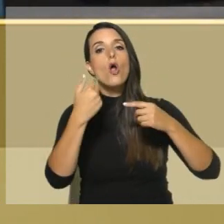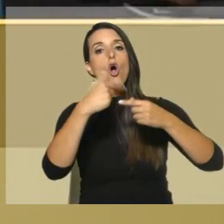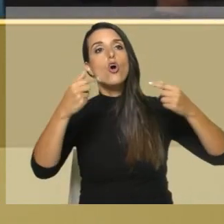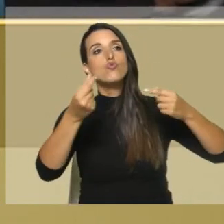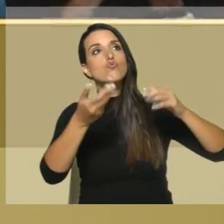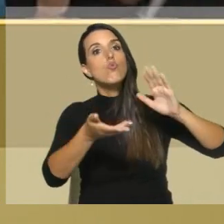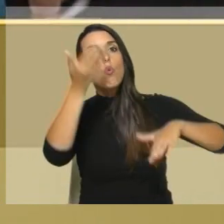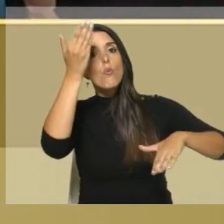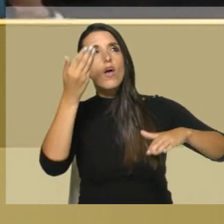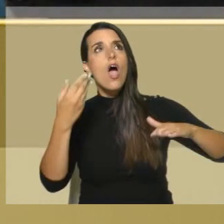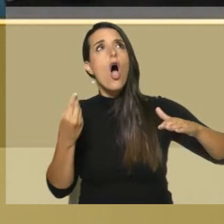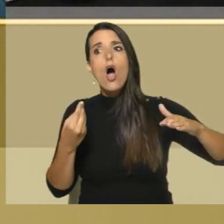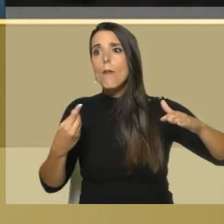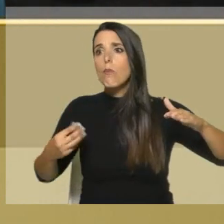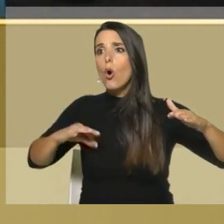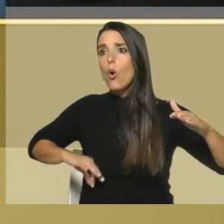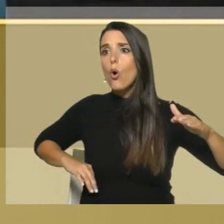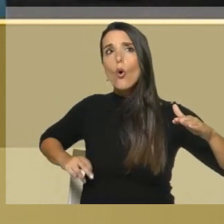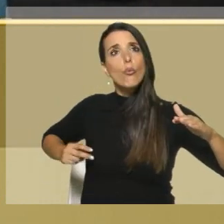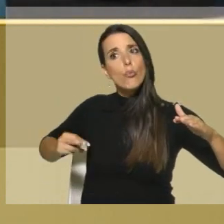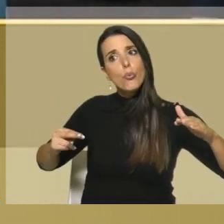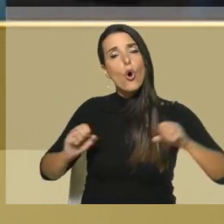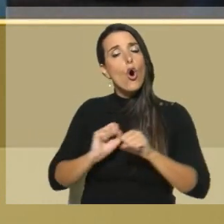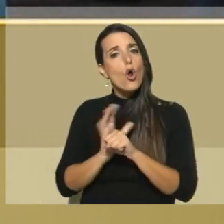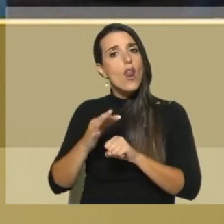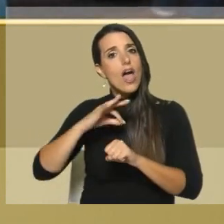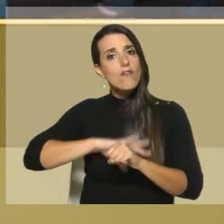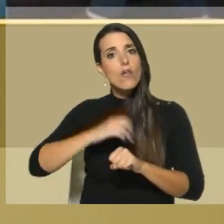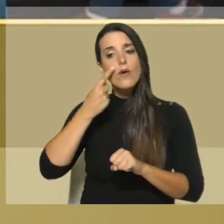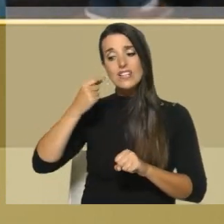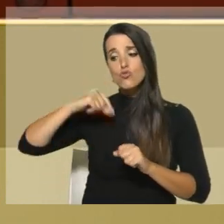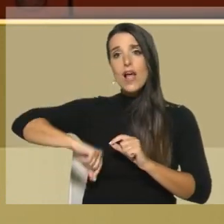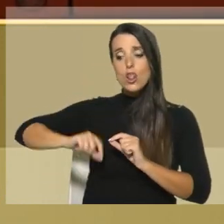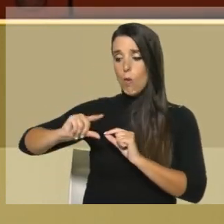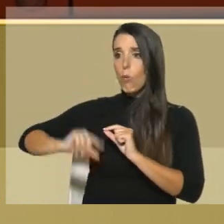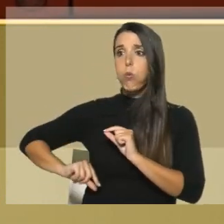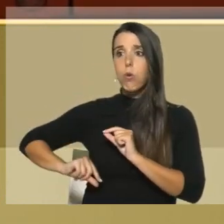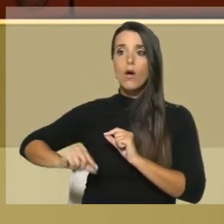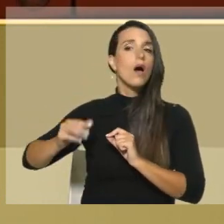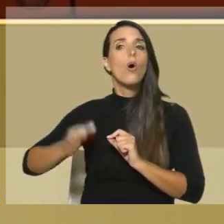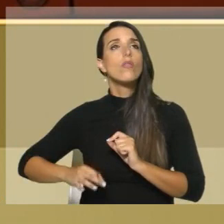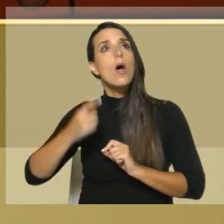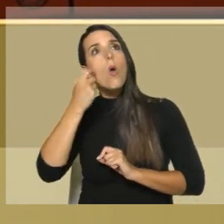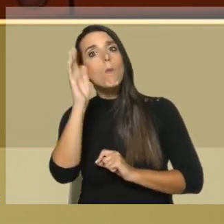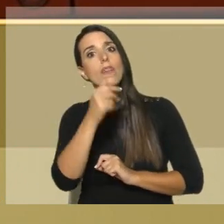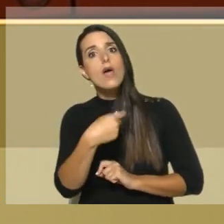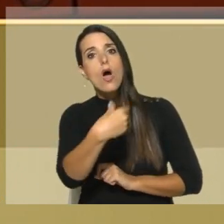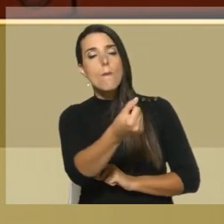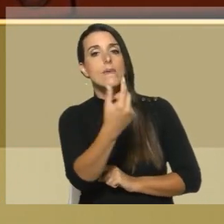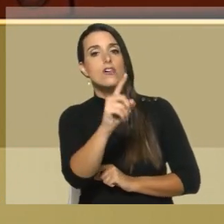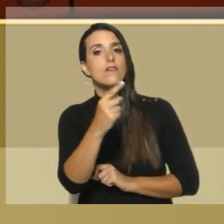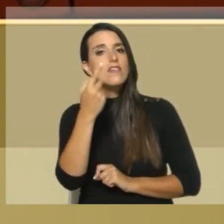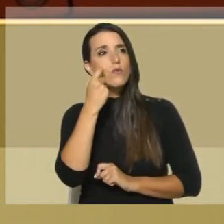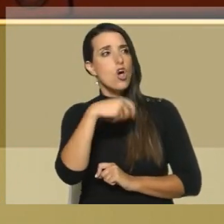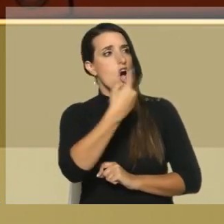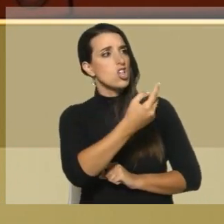hemos perdido en mucho tiempo, porque desde la pandemia hemos tenido una caída salarial muy grande, en la cual detectamos que es mucho superior a la de